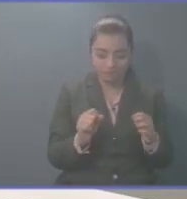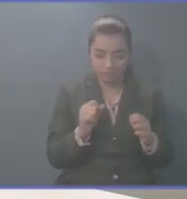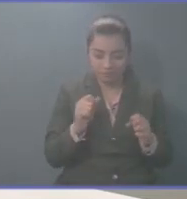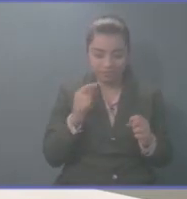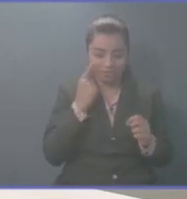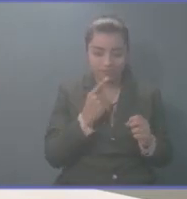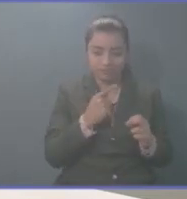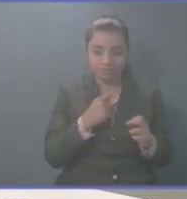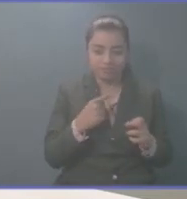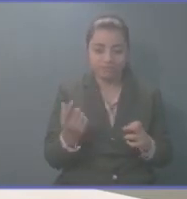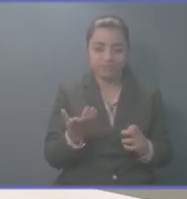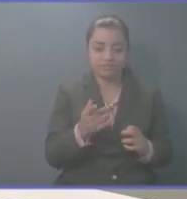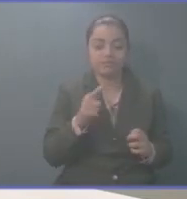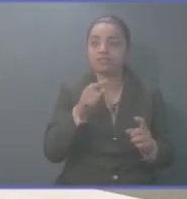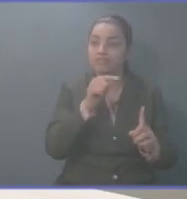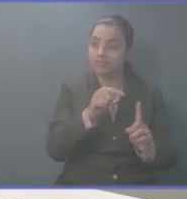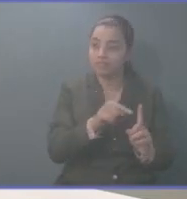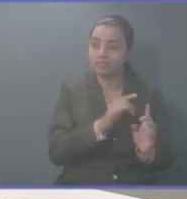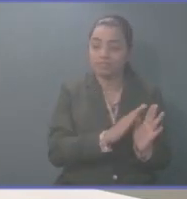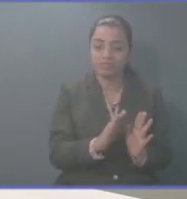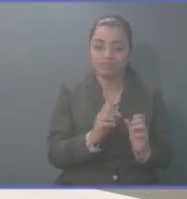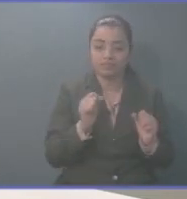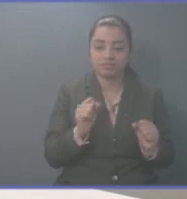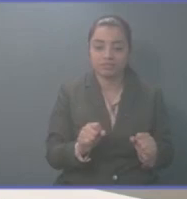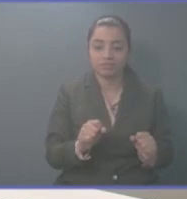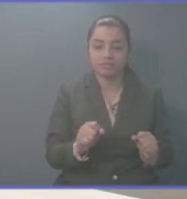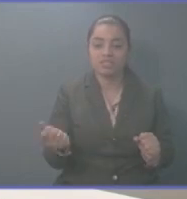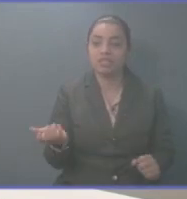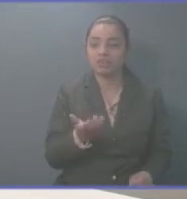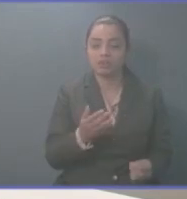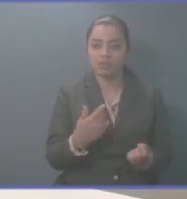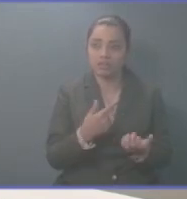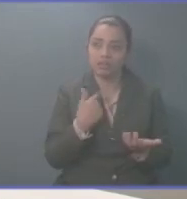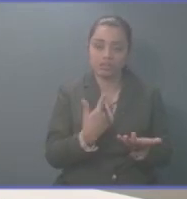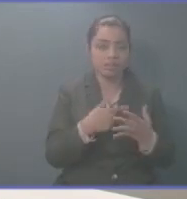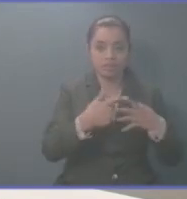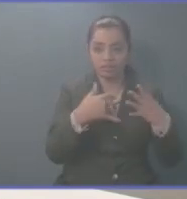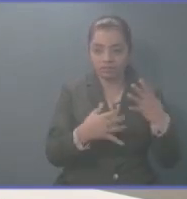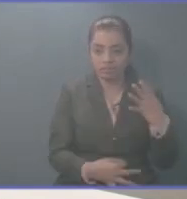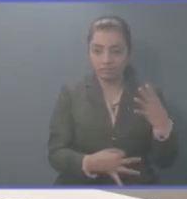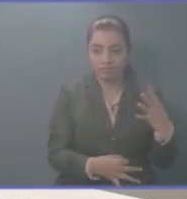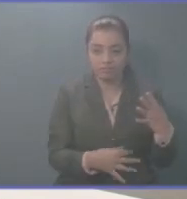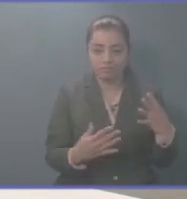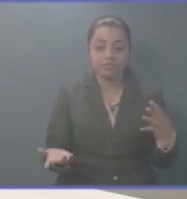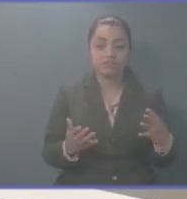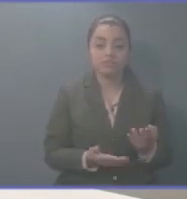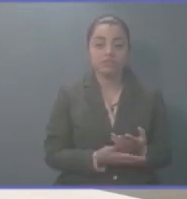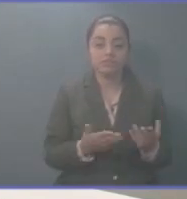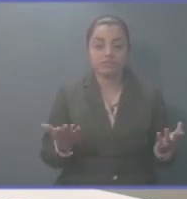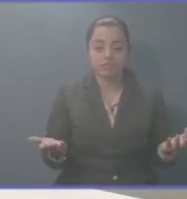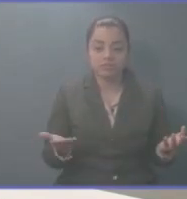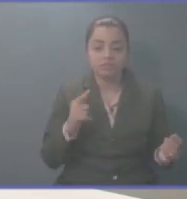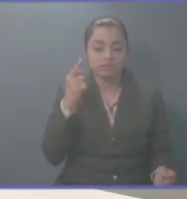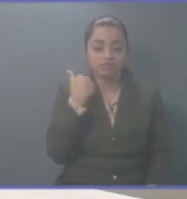que tiene lo que tiene por Arena, porque hay que decirlo.